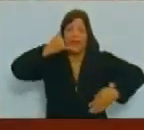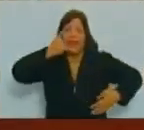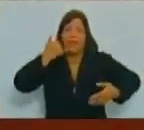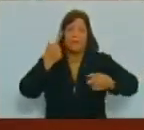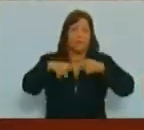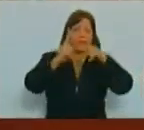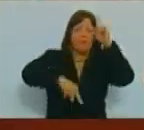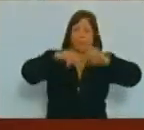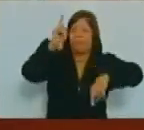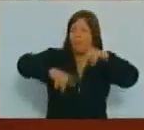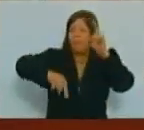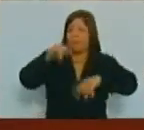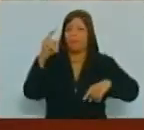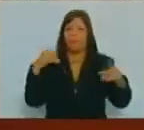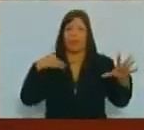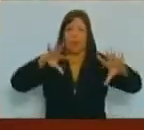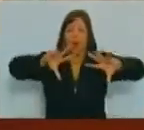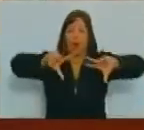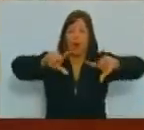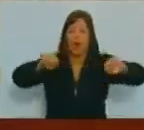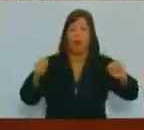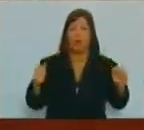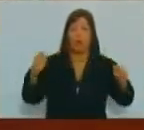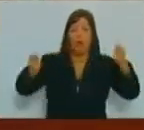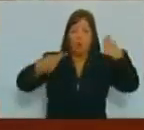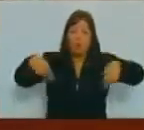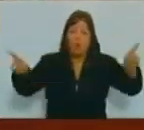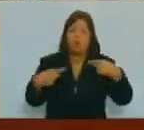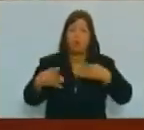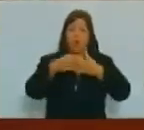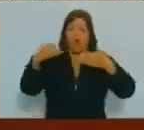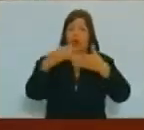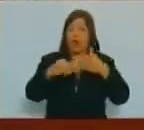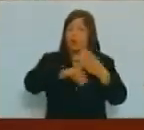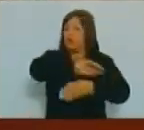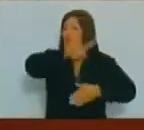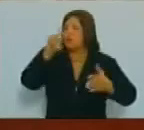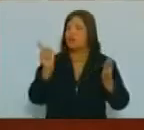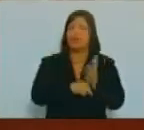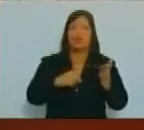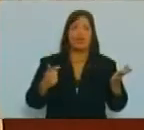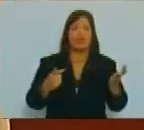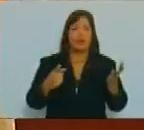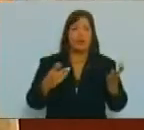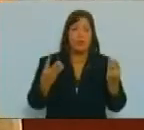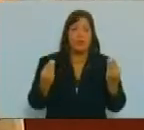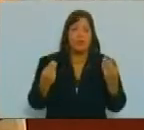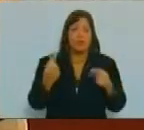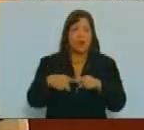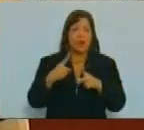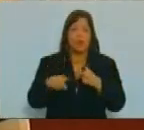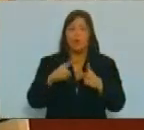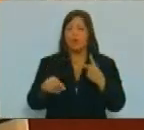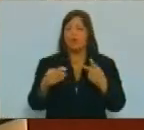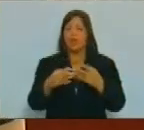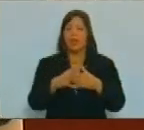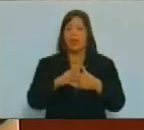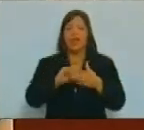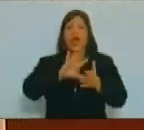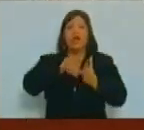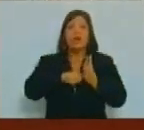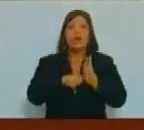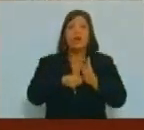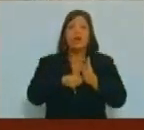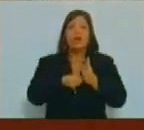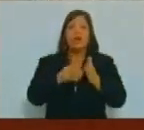un poco de cosas unos equipos de sonido unos dólares le robaron un poco de cosas y ella dijo que